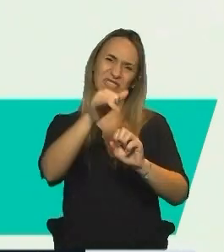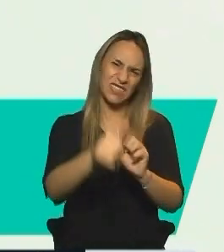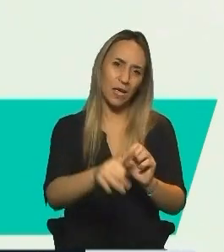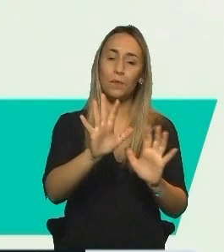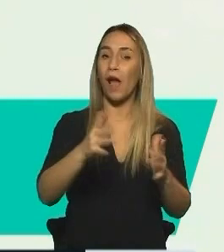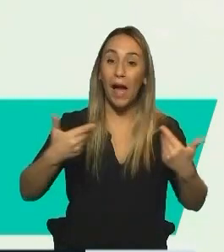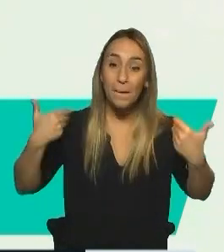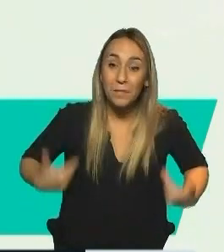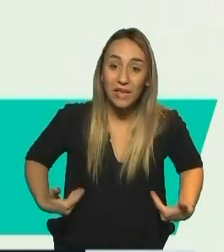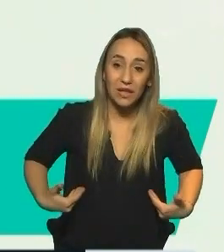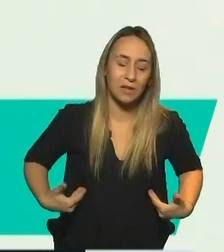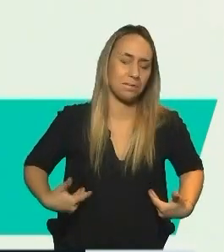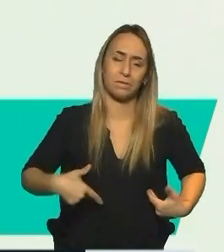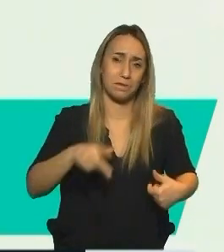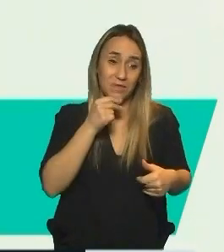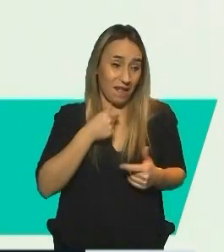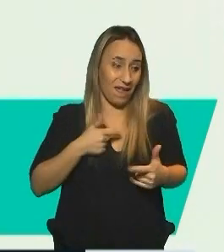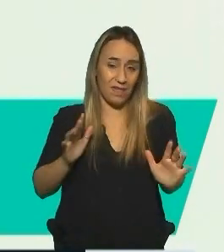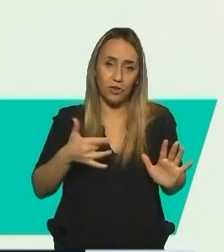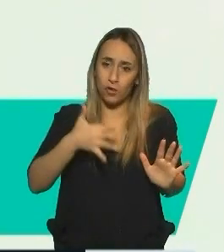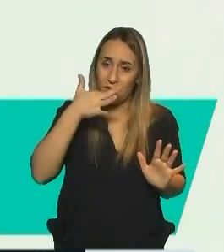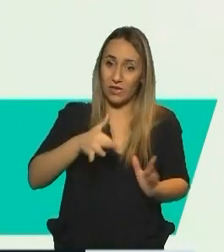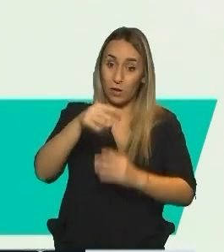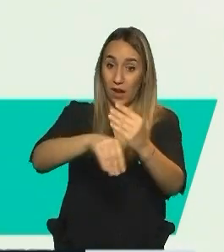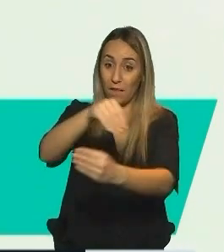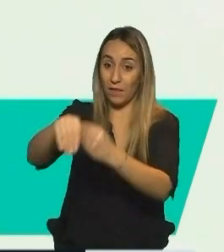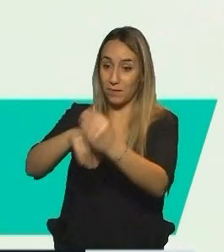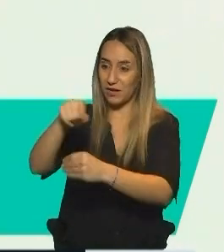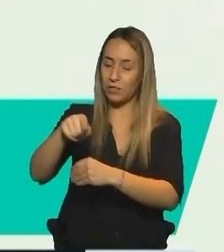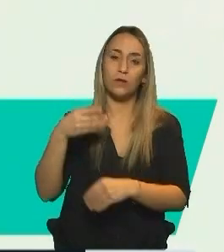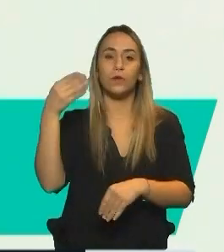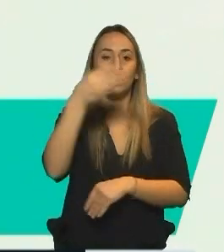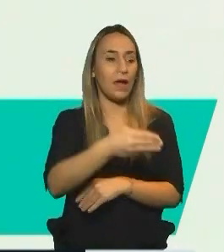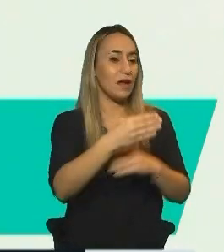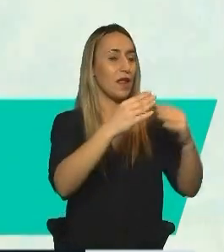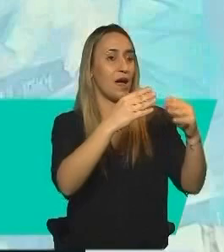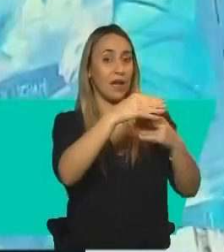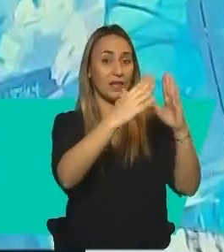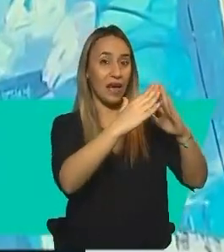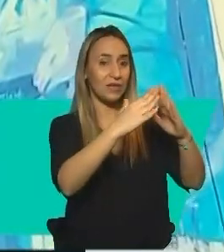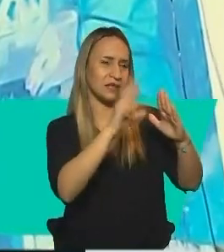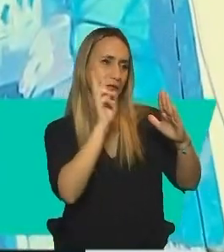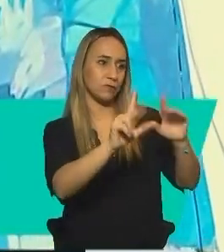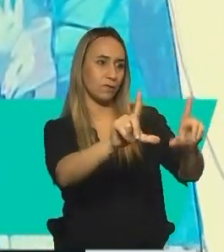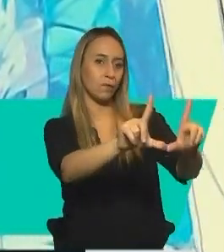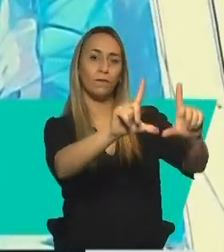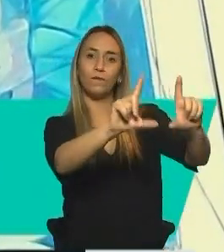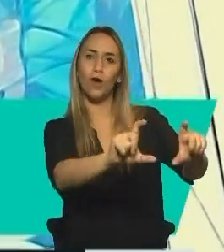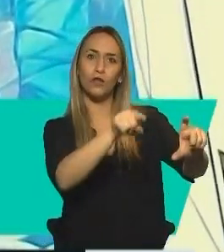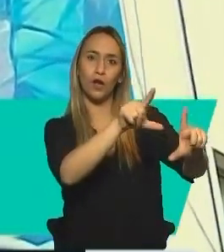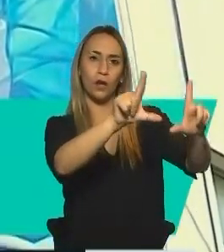a mí no me pasó nada. Yo entiendo a los familiares cuando deben llegar a su casa y ver un retrato del familiar perdido y